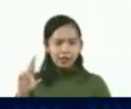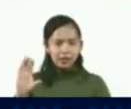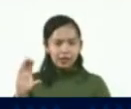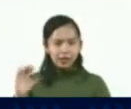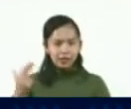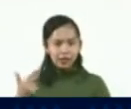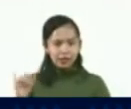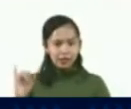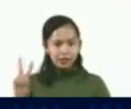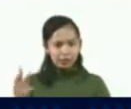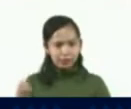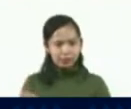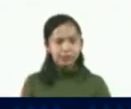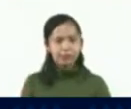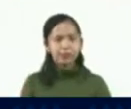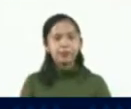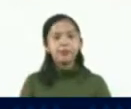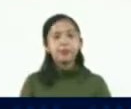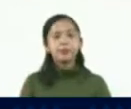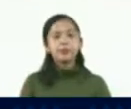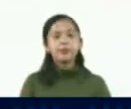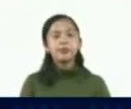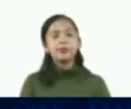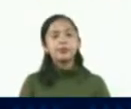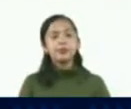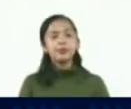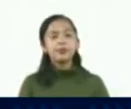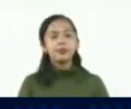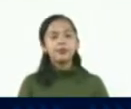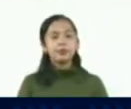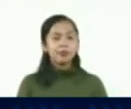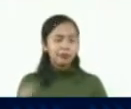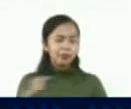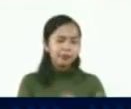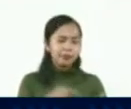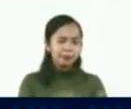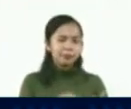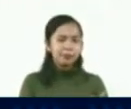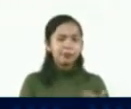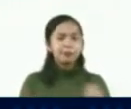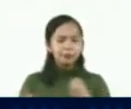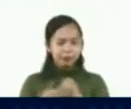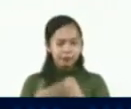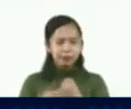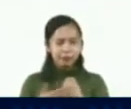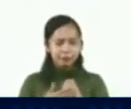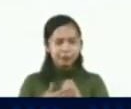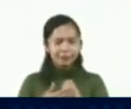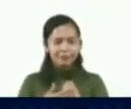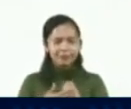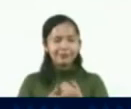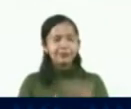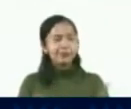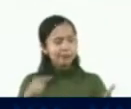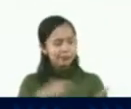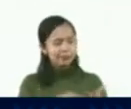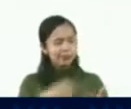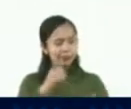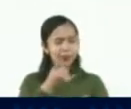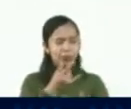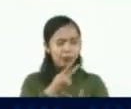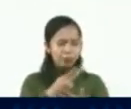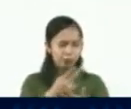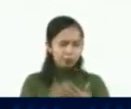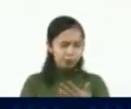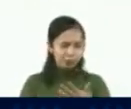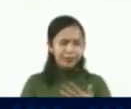ese predio y seguramente en los siguientes años estaremos ya construyendo este inmueble que es muy importante para